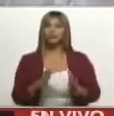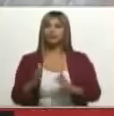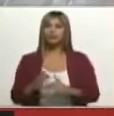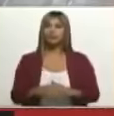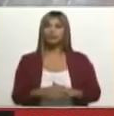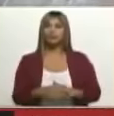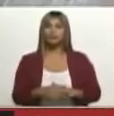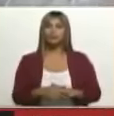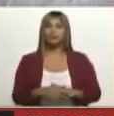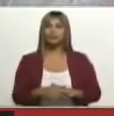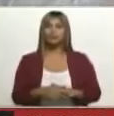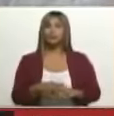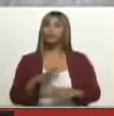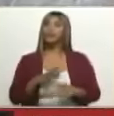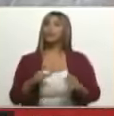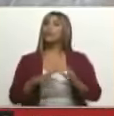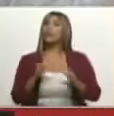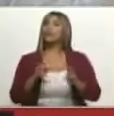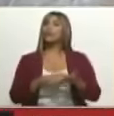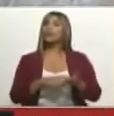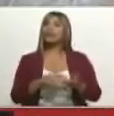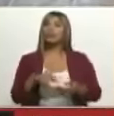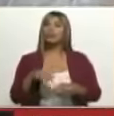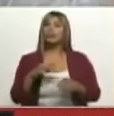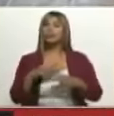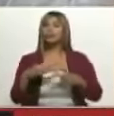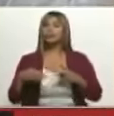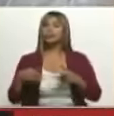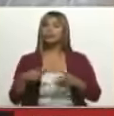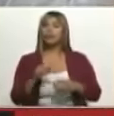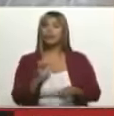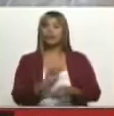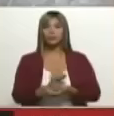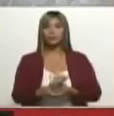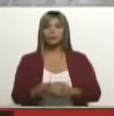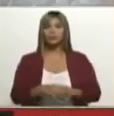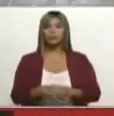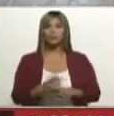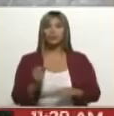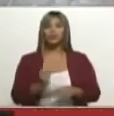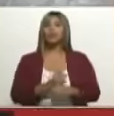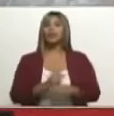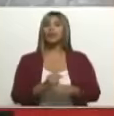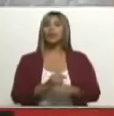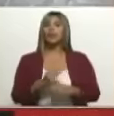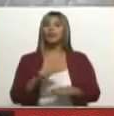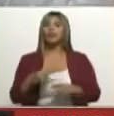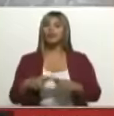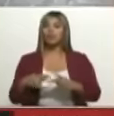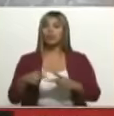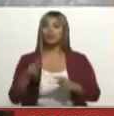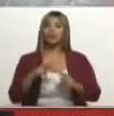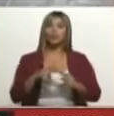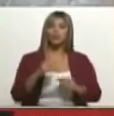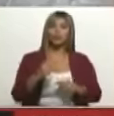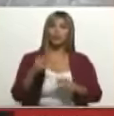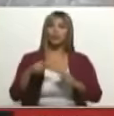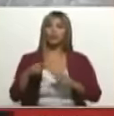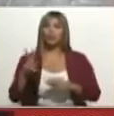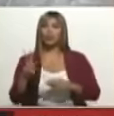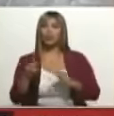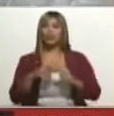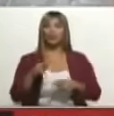el éxito rotundo y total, bueno, de la materia penitenciaria. Estamos trabajando con casas de justicia tipo 1, tipo 2 y tipo 3